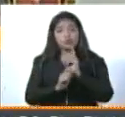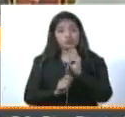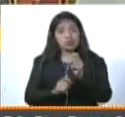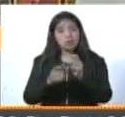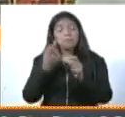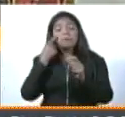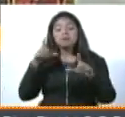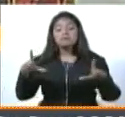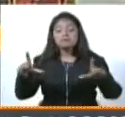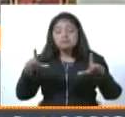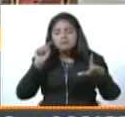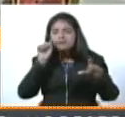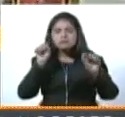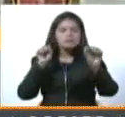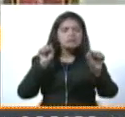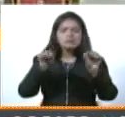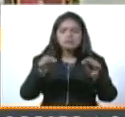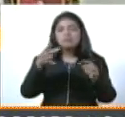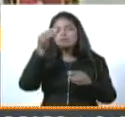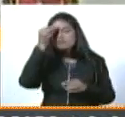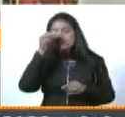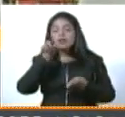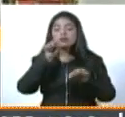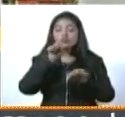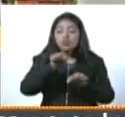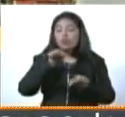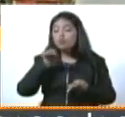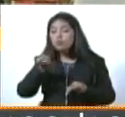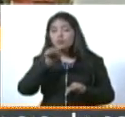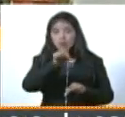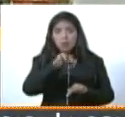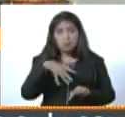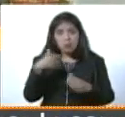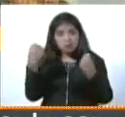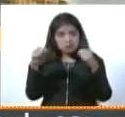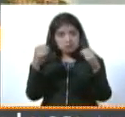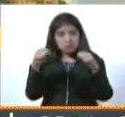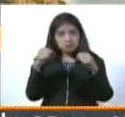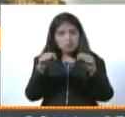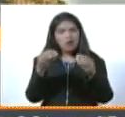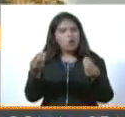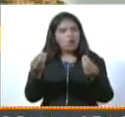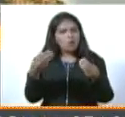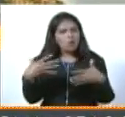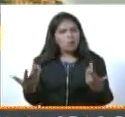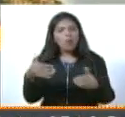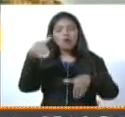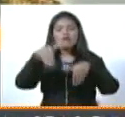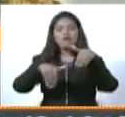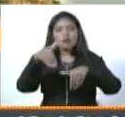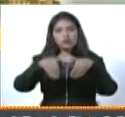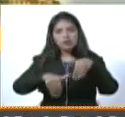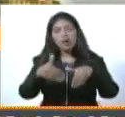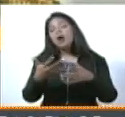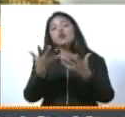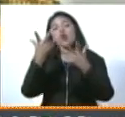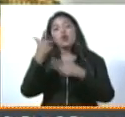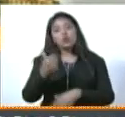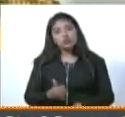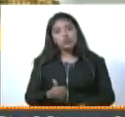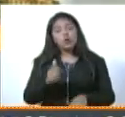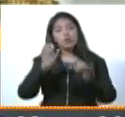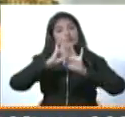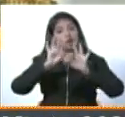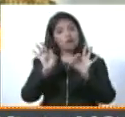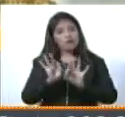la pantalla, a familiarizarse, a tocar para que hagan la práctica de cómo es votar con los números, que es una